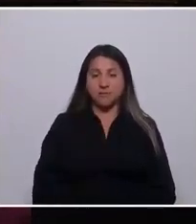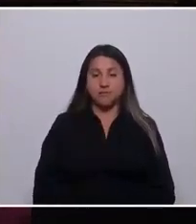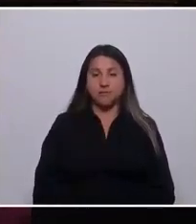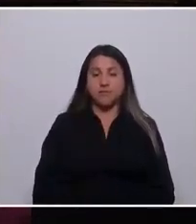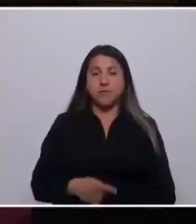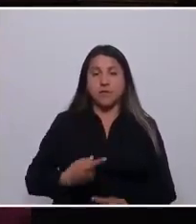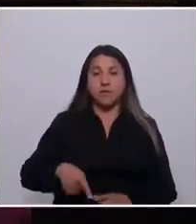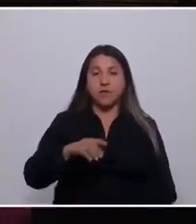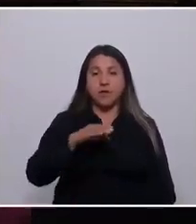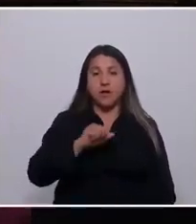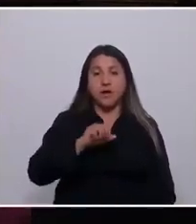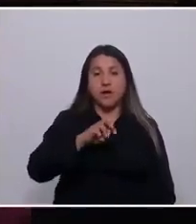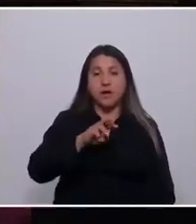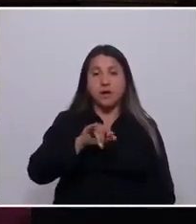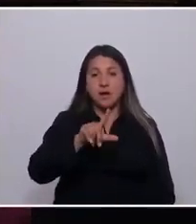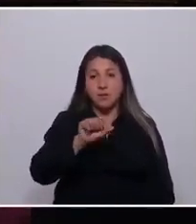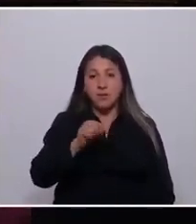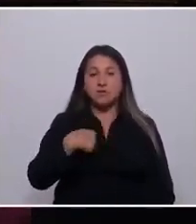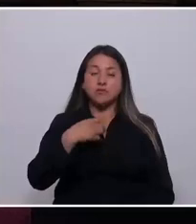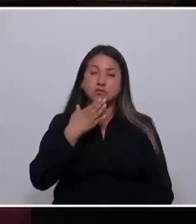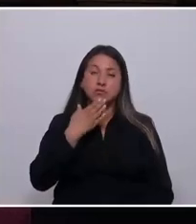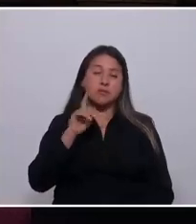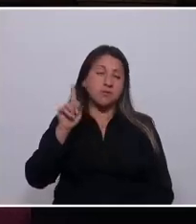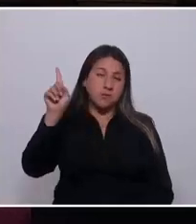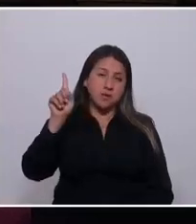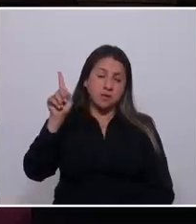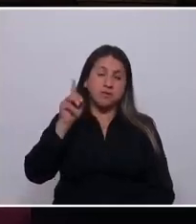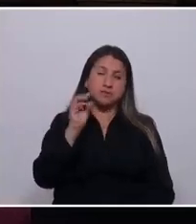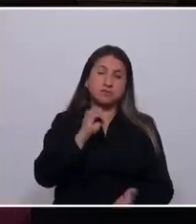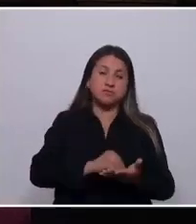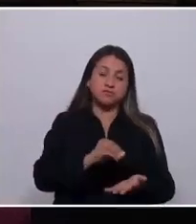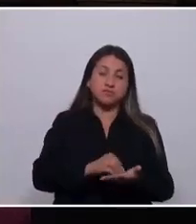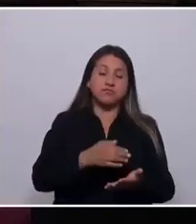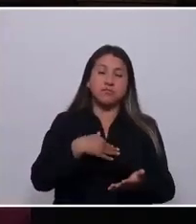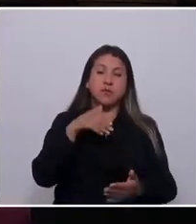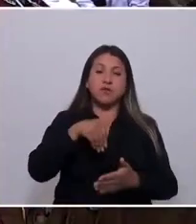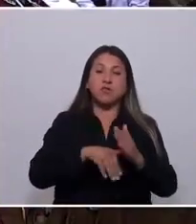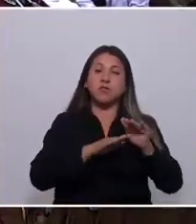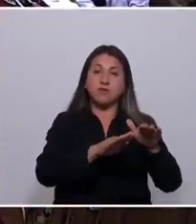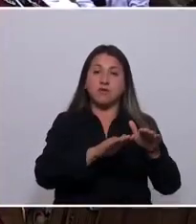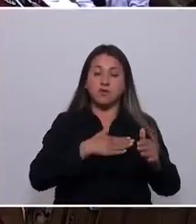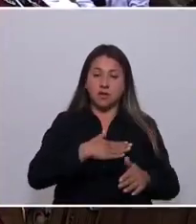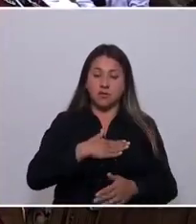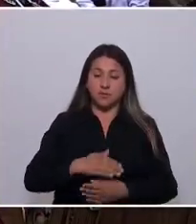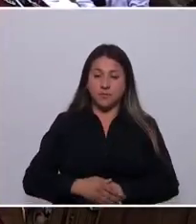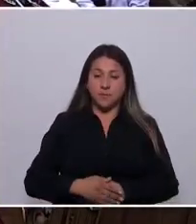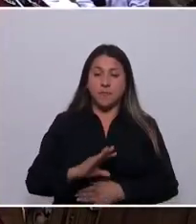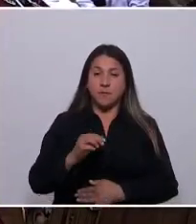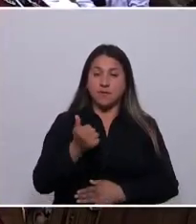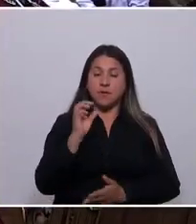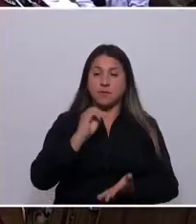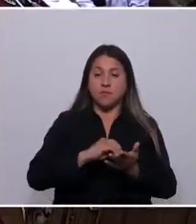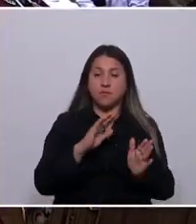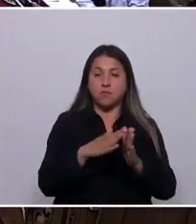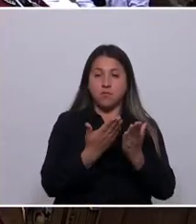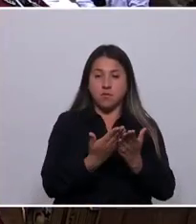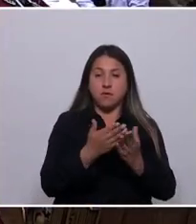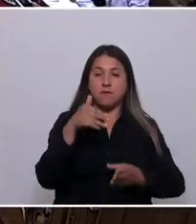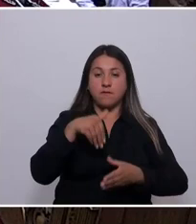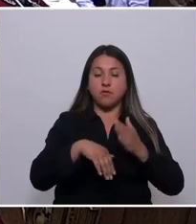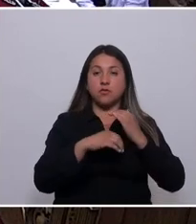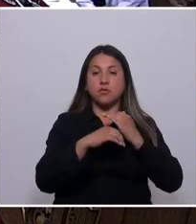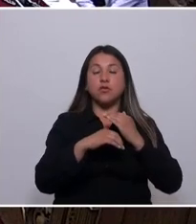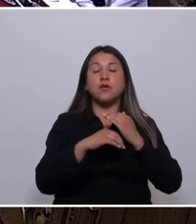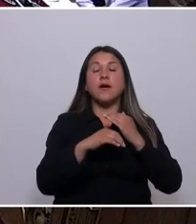Convencional Camila Zárate. Sí, dejar constancia en acta que también mi voto era a favor. Muy bien, dejaremos constancia en acta que su voto era a